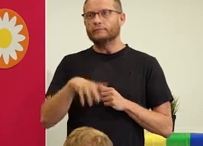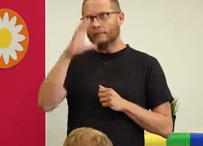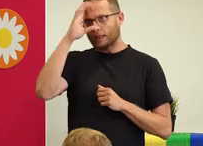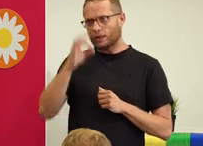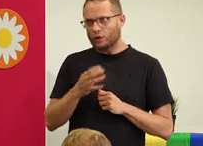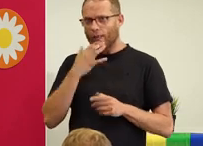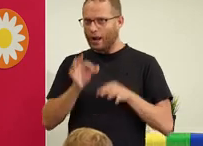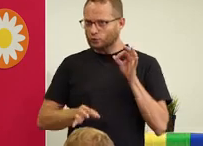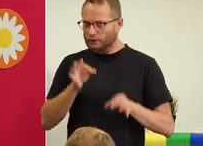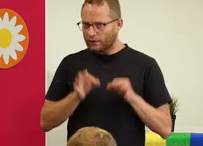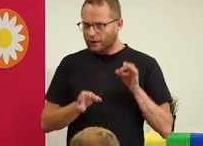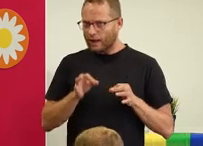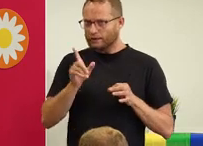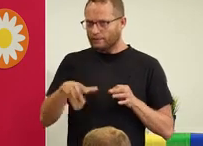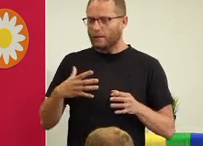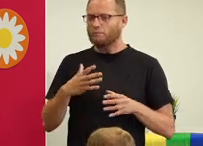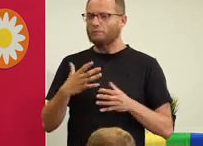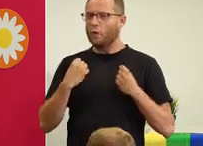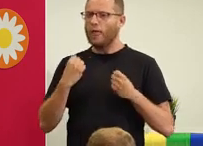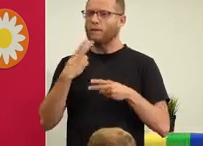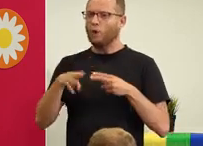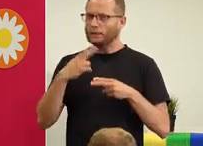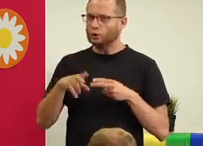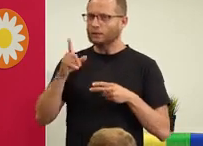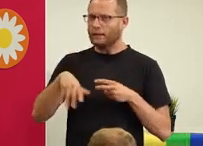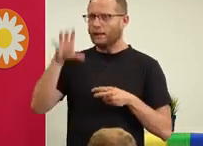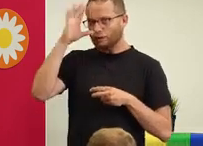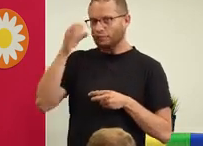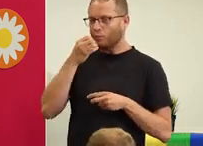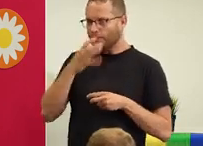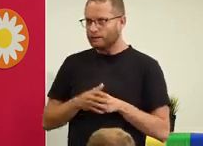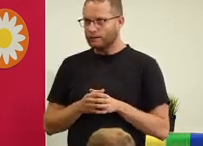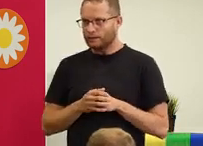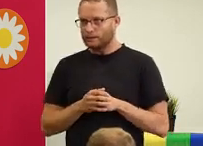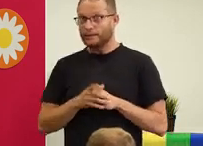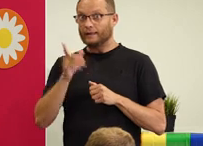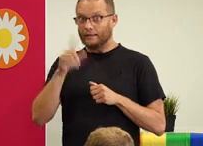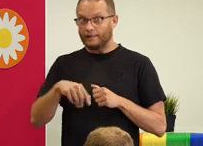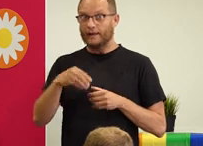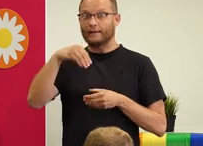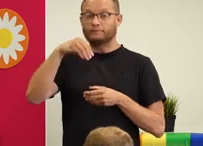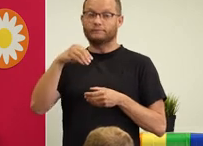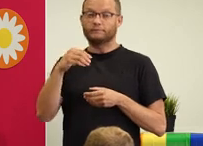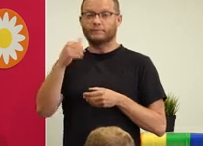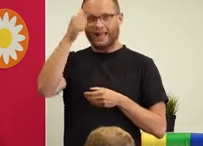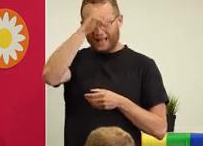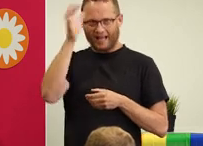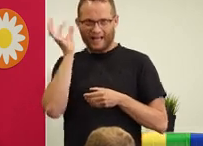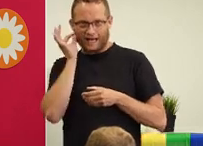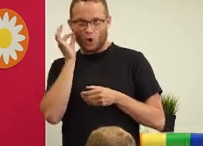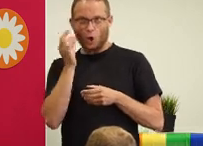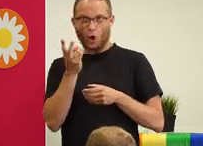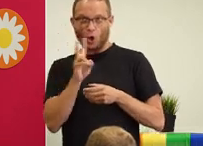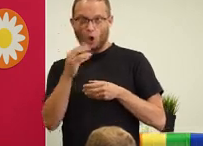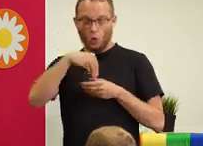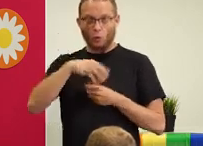creo que la justicia, el poder político, y escuchamos bien, el intergénero. Fue la diosa del